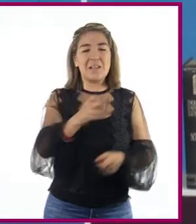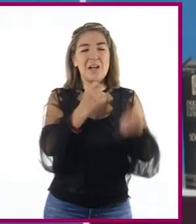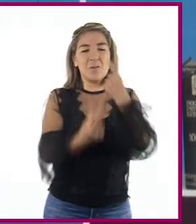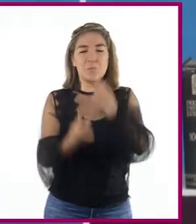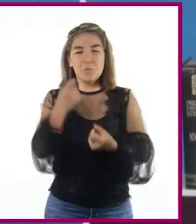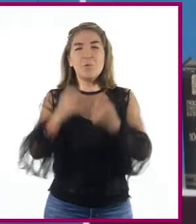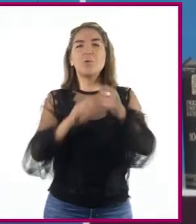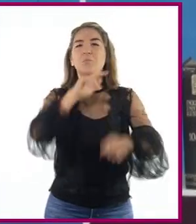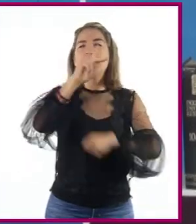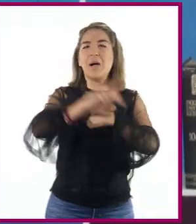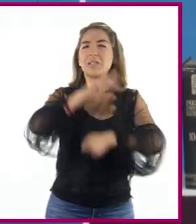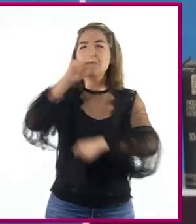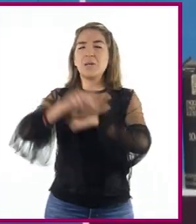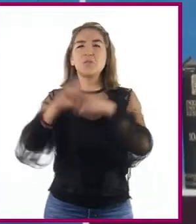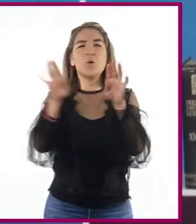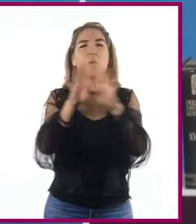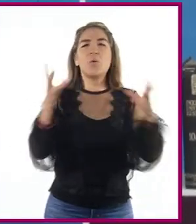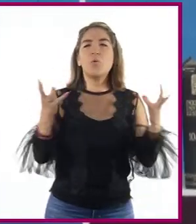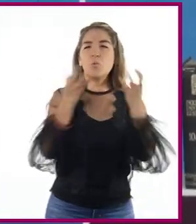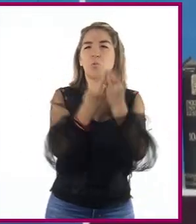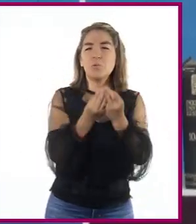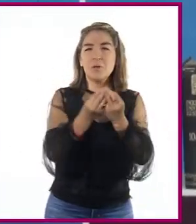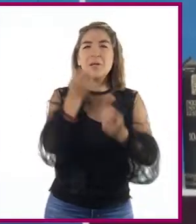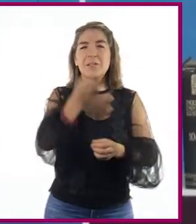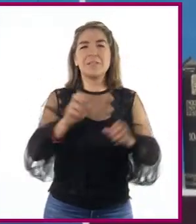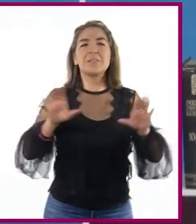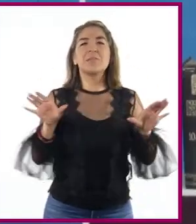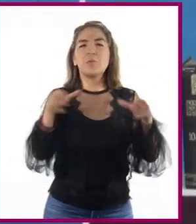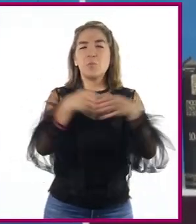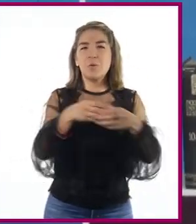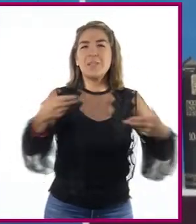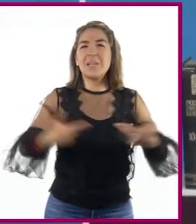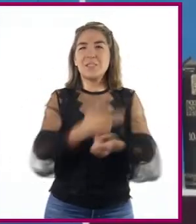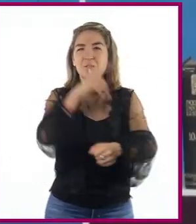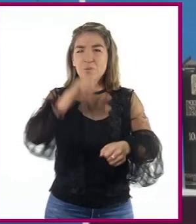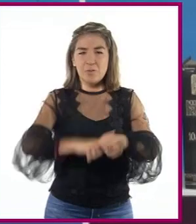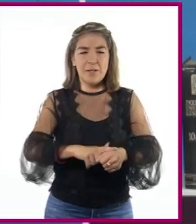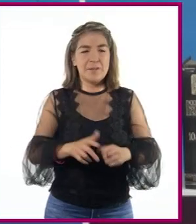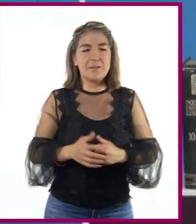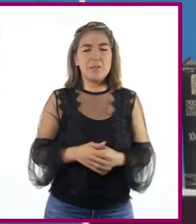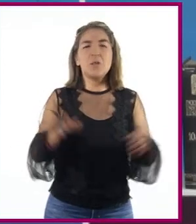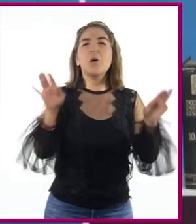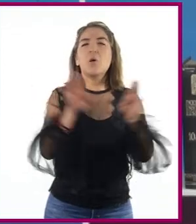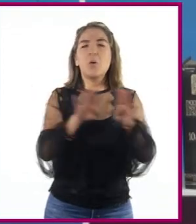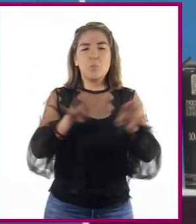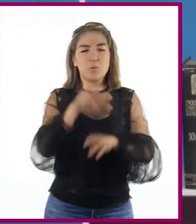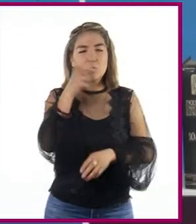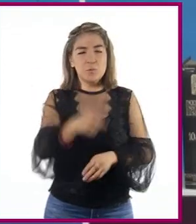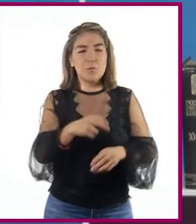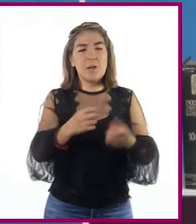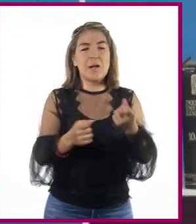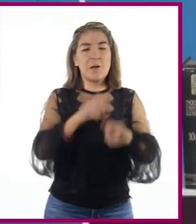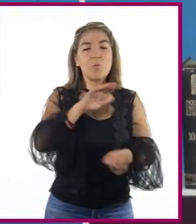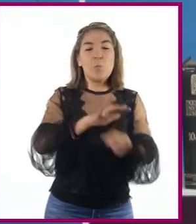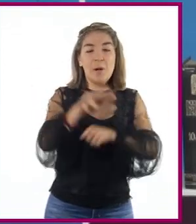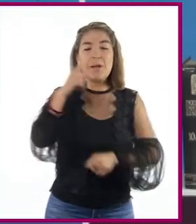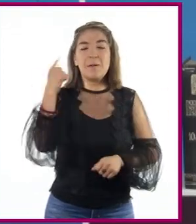se unieran en una comunidad de naciones? ¿Qué países forman parte de la Unión Europea?